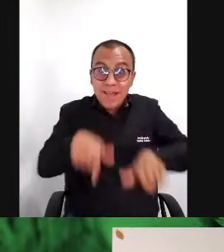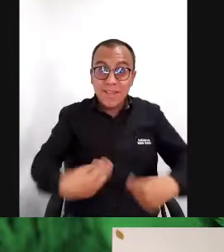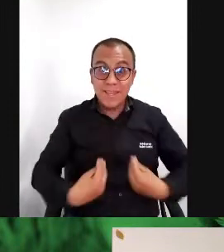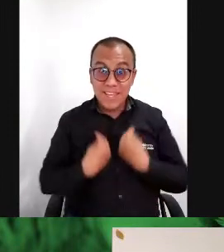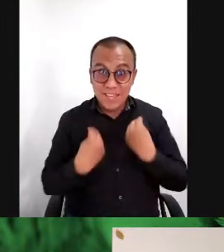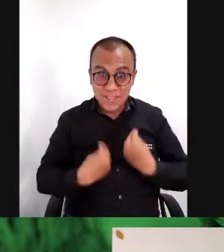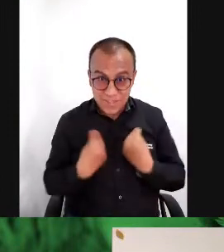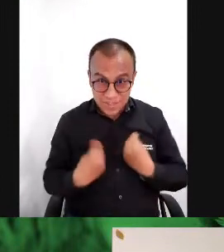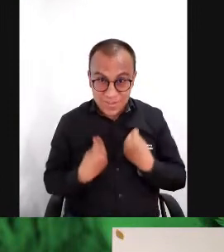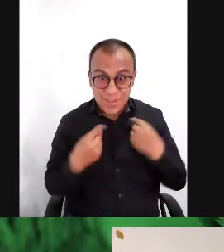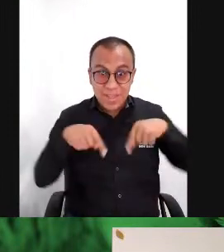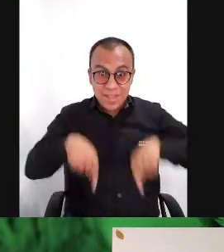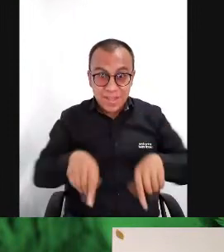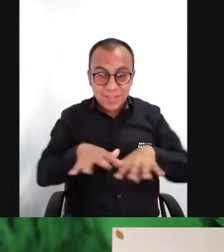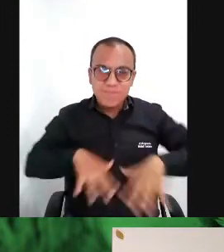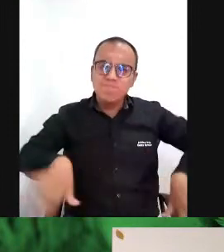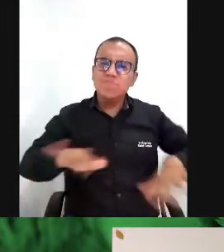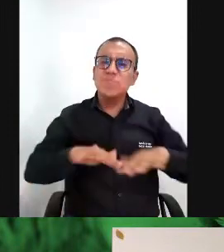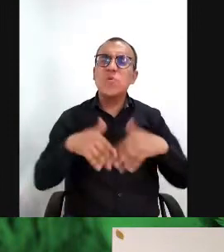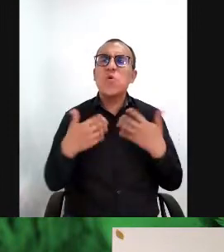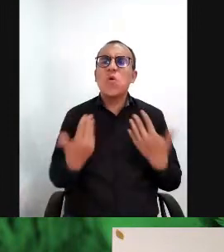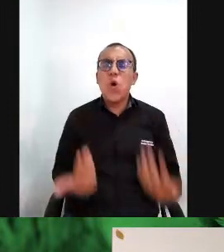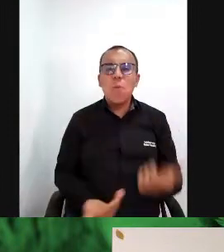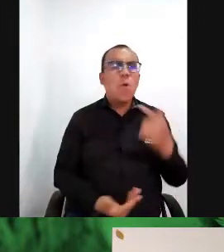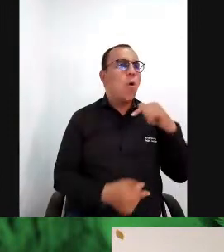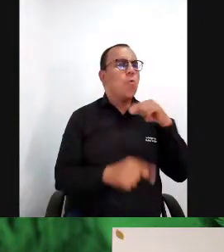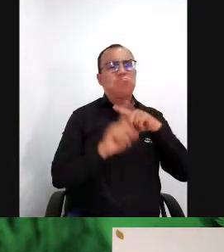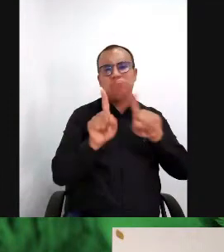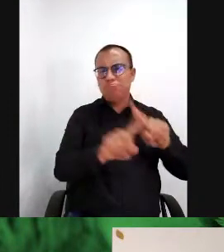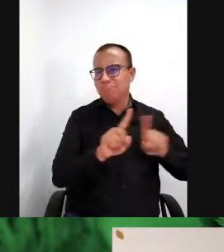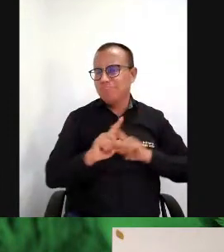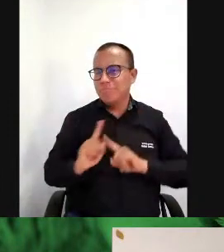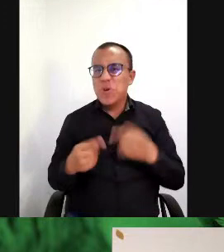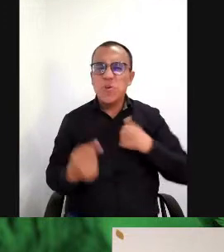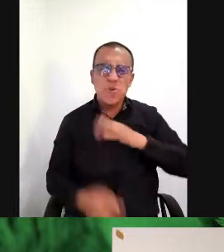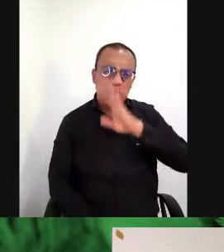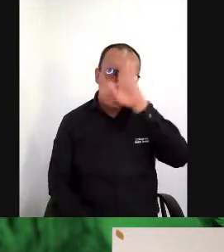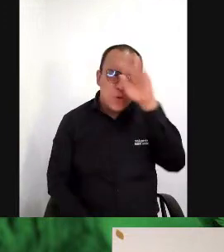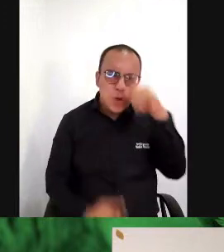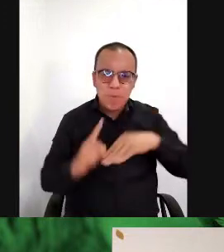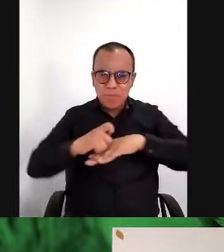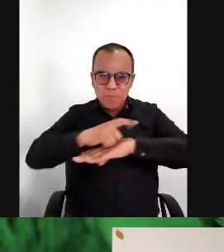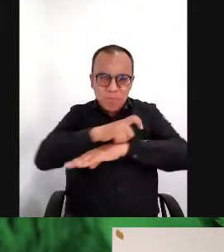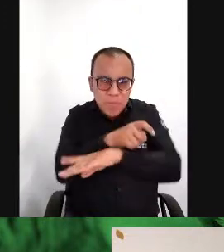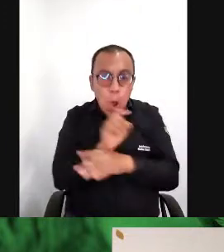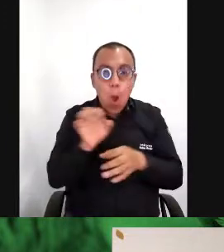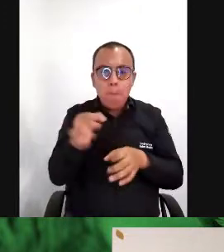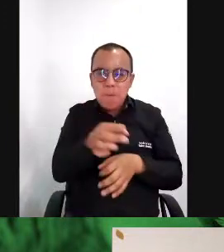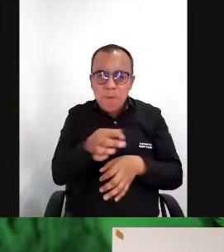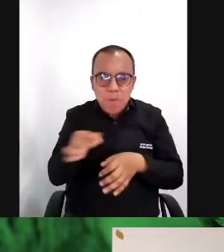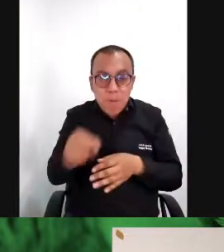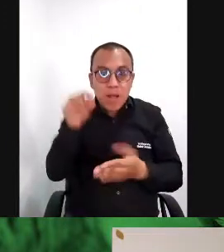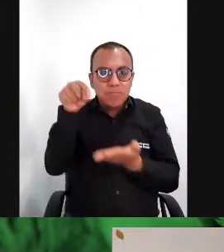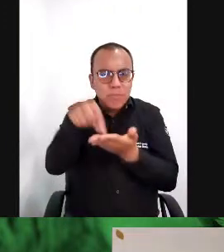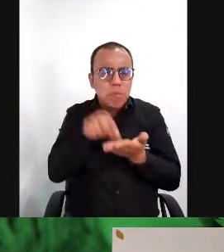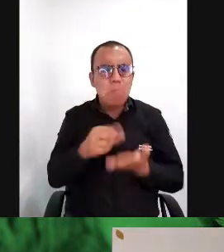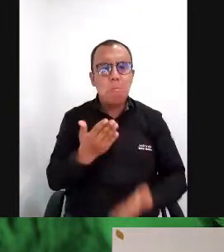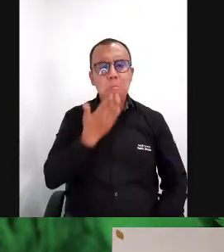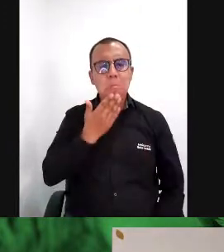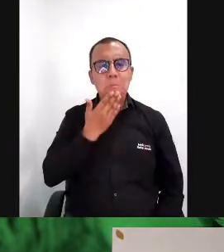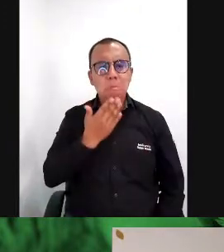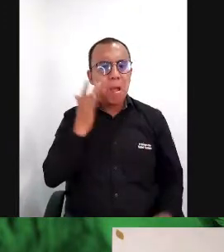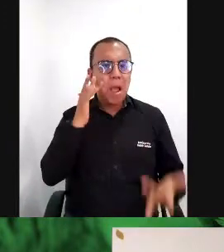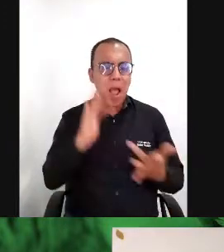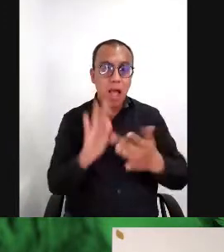bebidos, es un ave que gusta de consumir lombrices, migas o semillas y a quien se ve cómoda siempre que hayan buenos